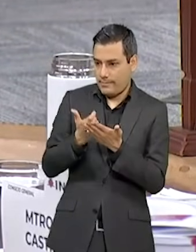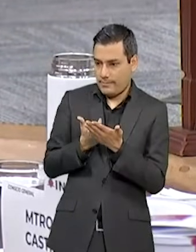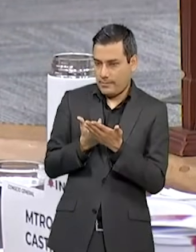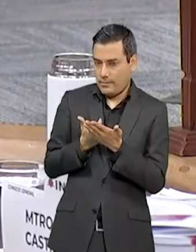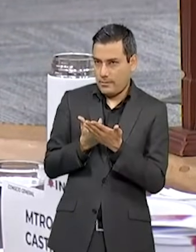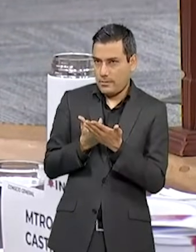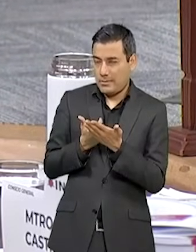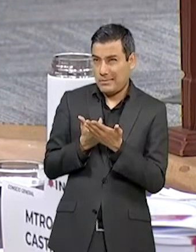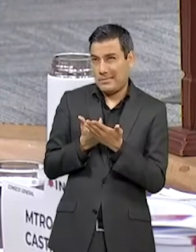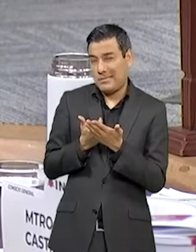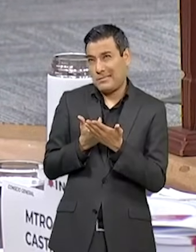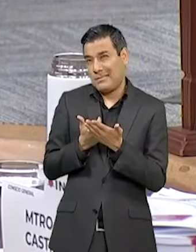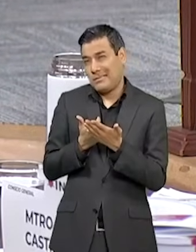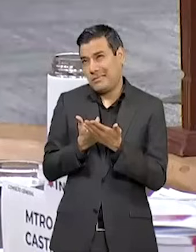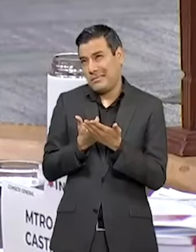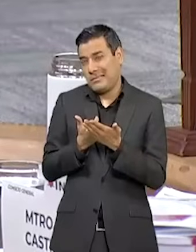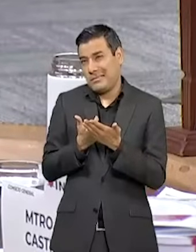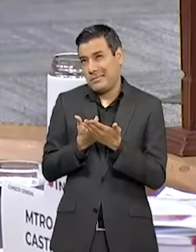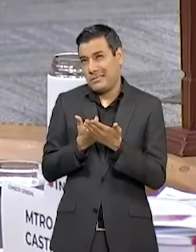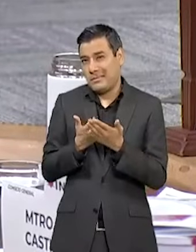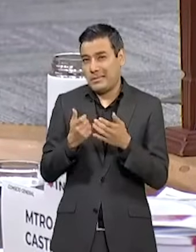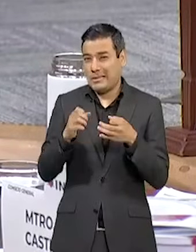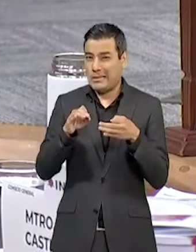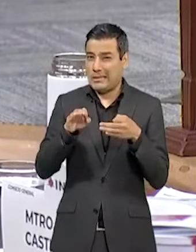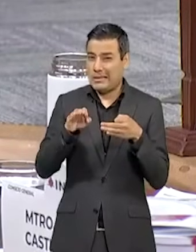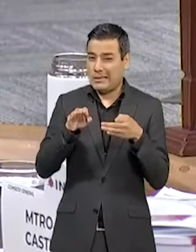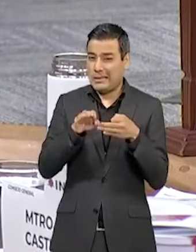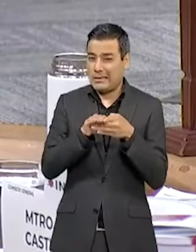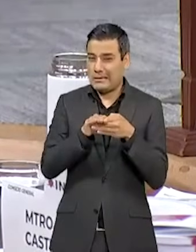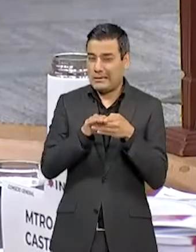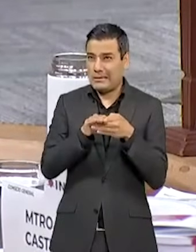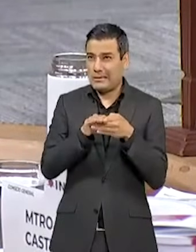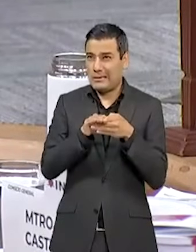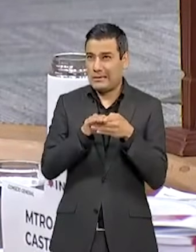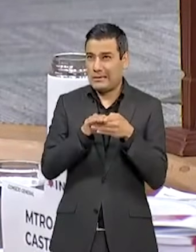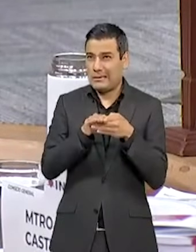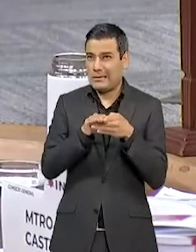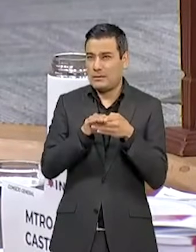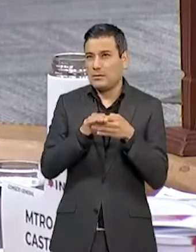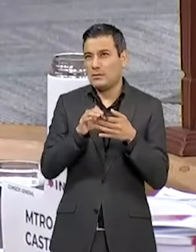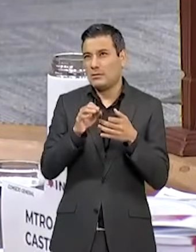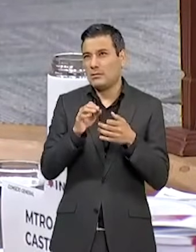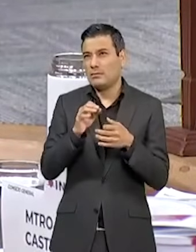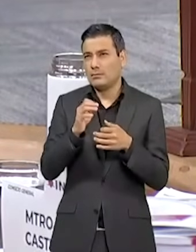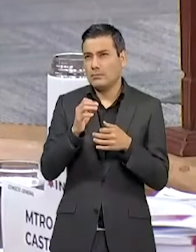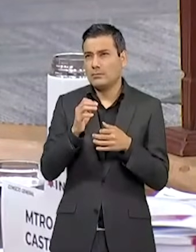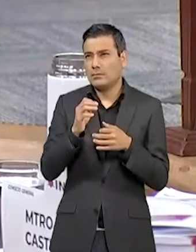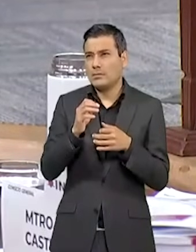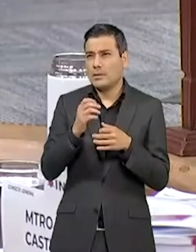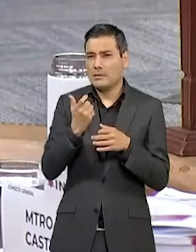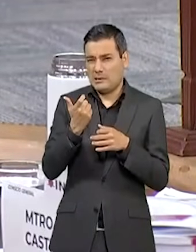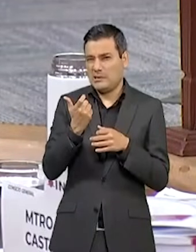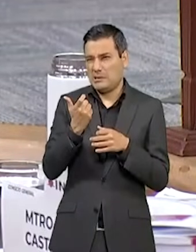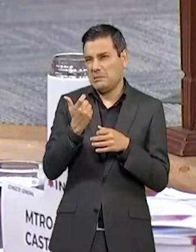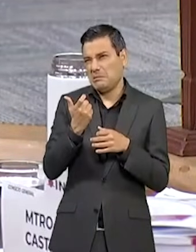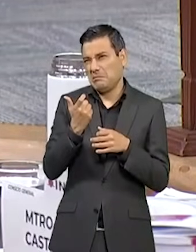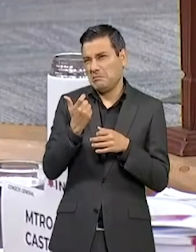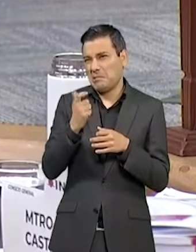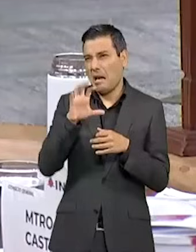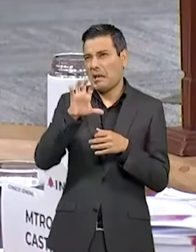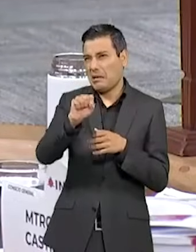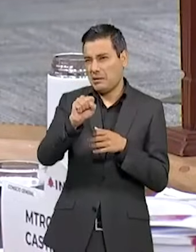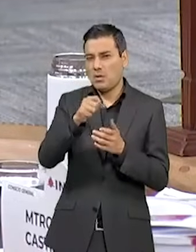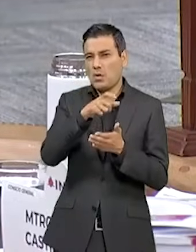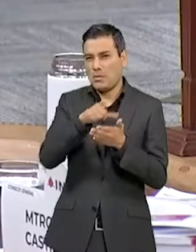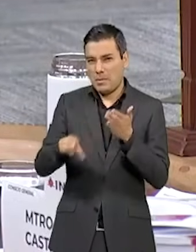casi como decía el poeta, el departamento que habito y el traje que me cubre. A mí no